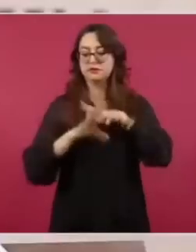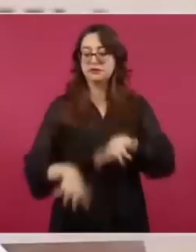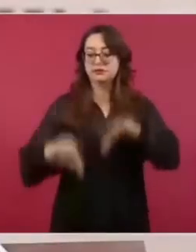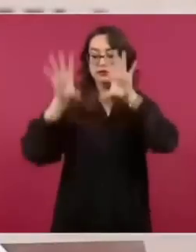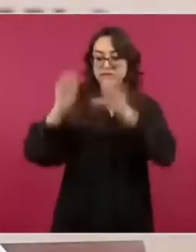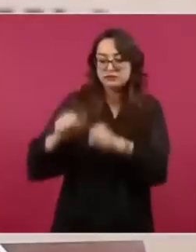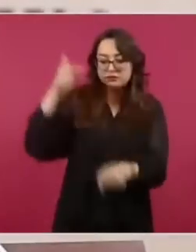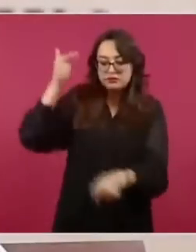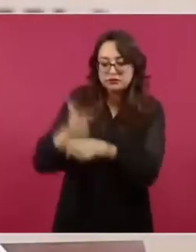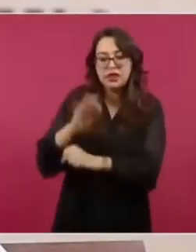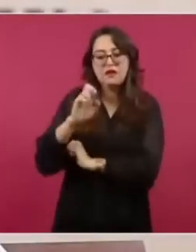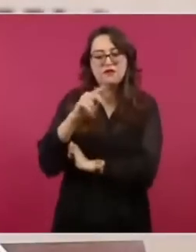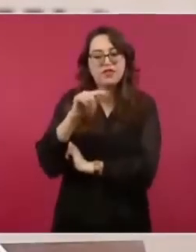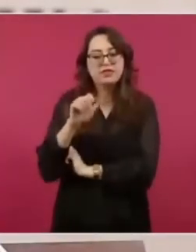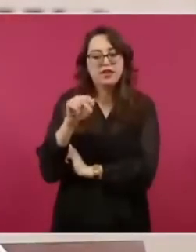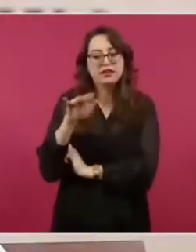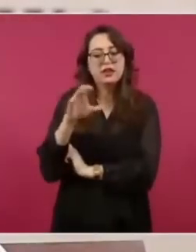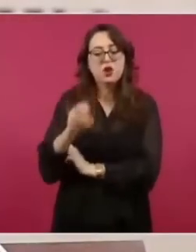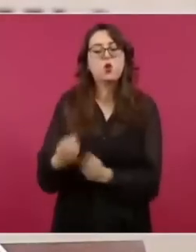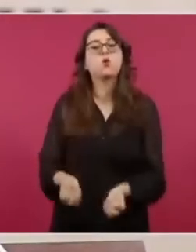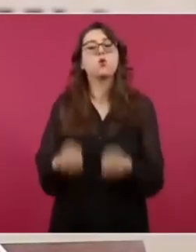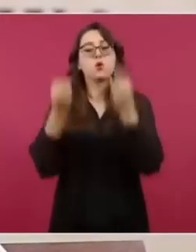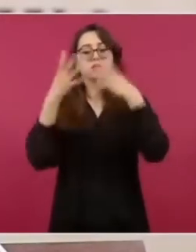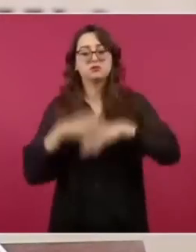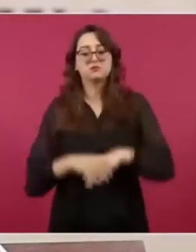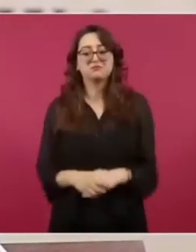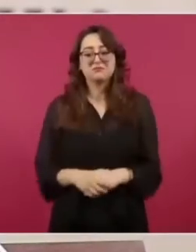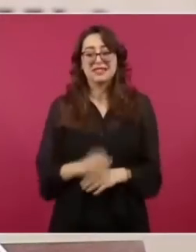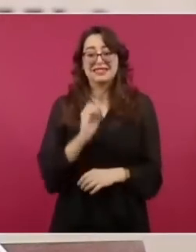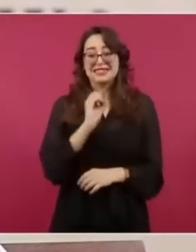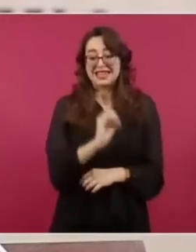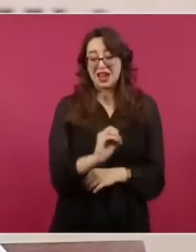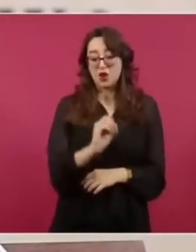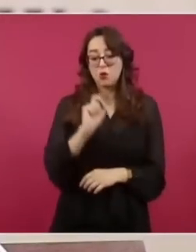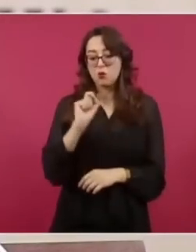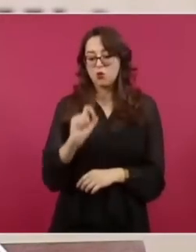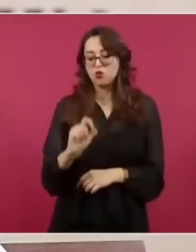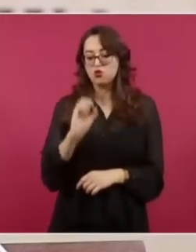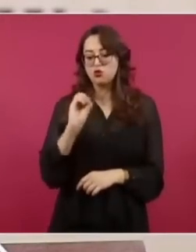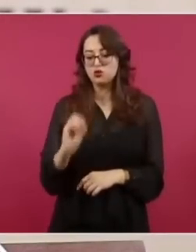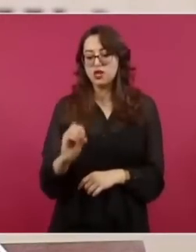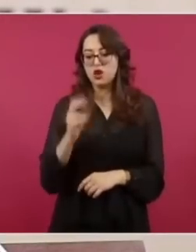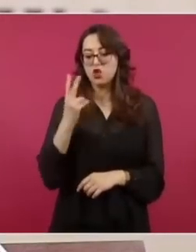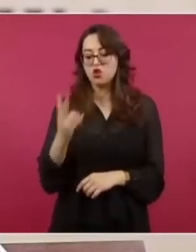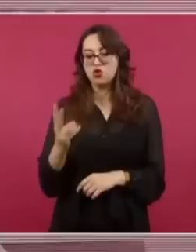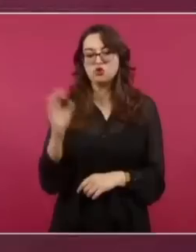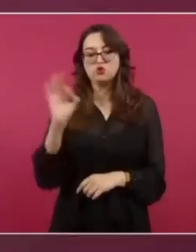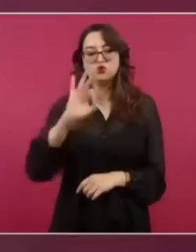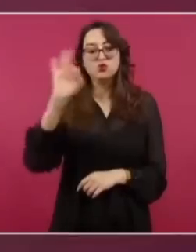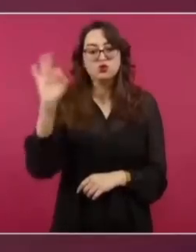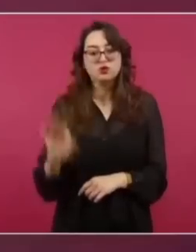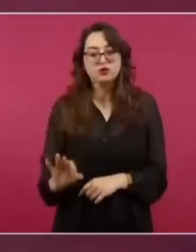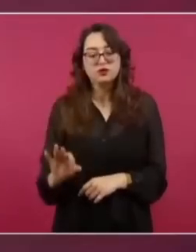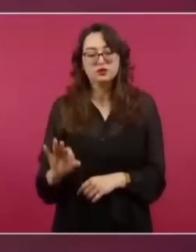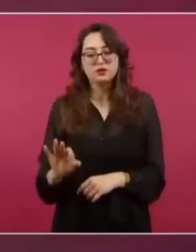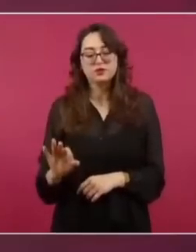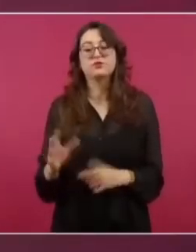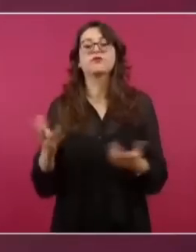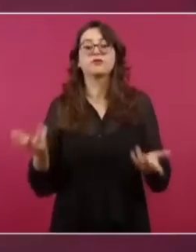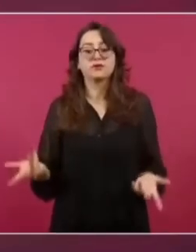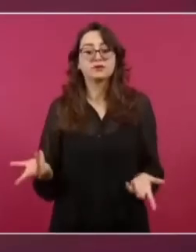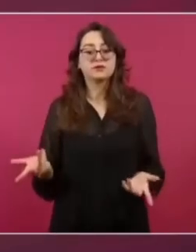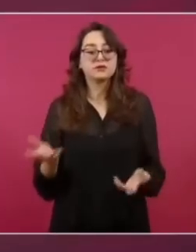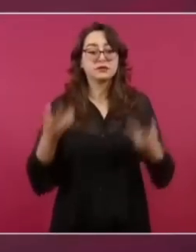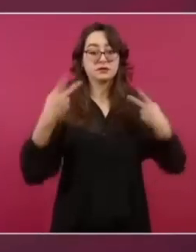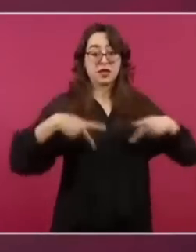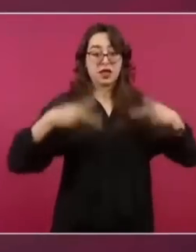Quién ha sido detenido en la frontera con fentanilo ciudadanos norteamericanos ochenta y seis por ciento es falso los migrantes